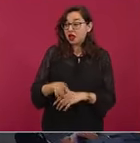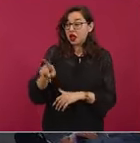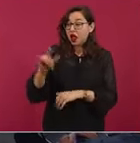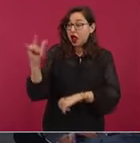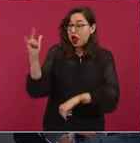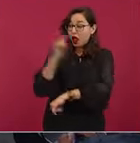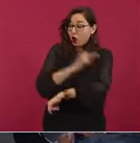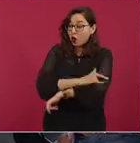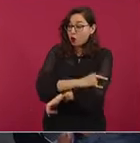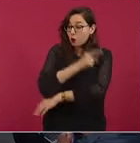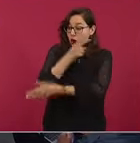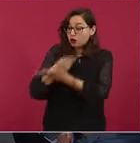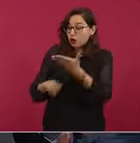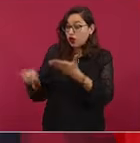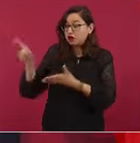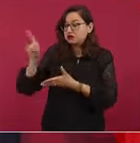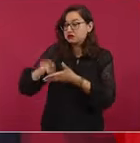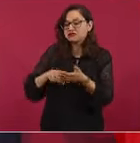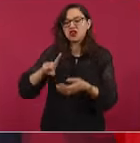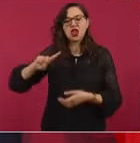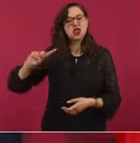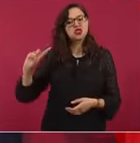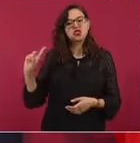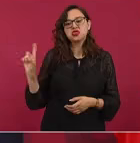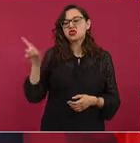se iba a ir a las nubes.